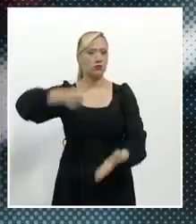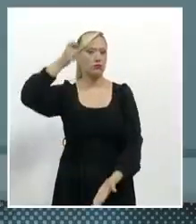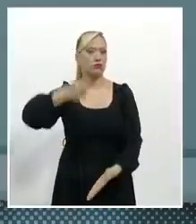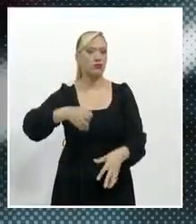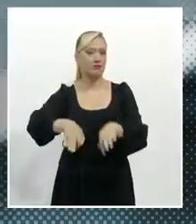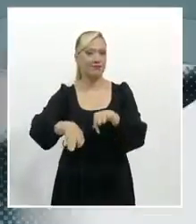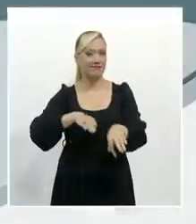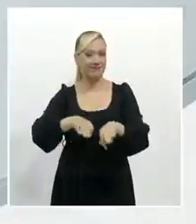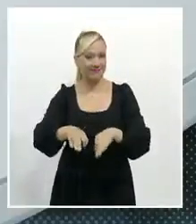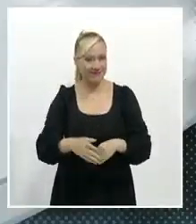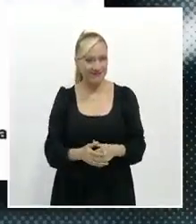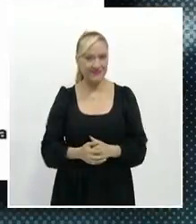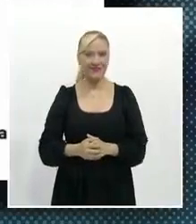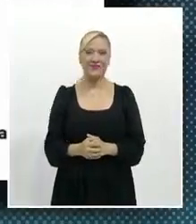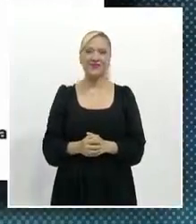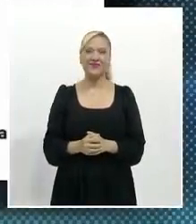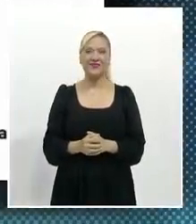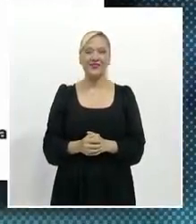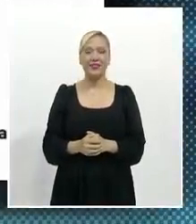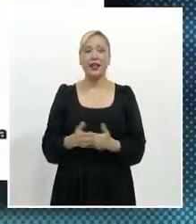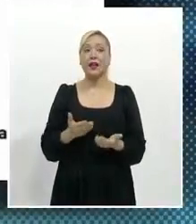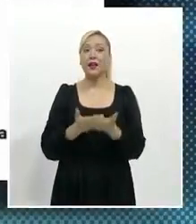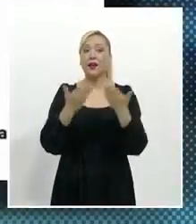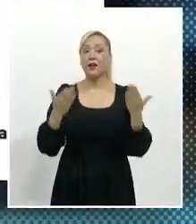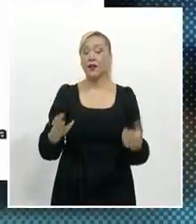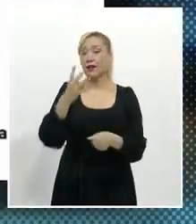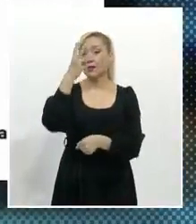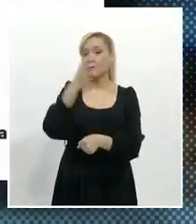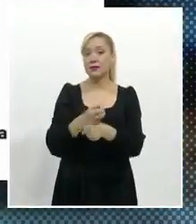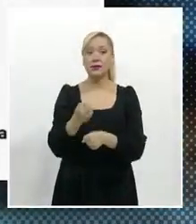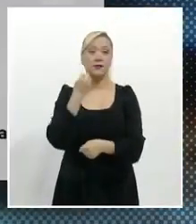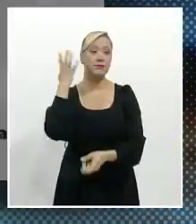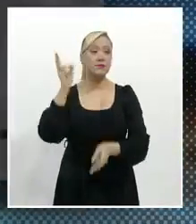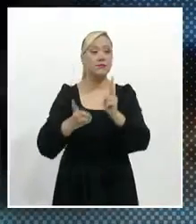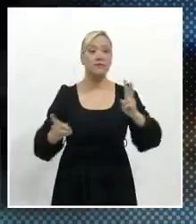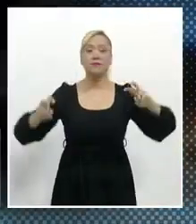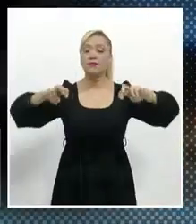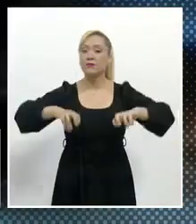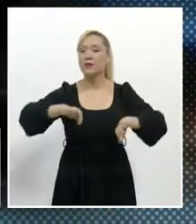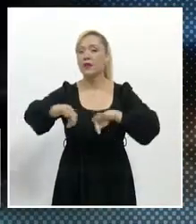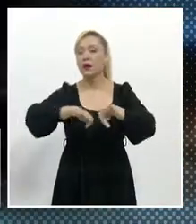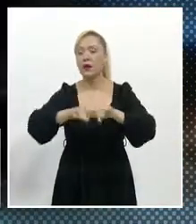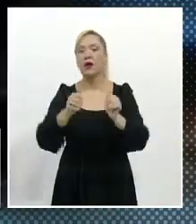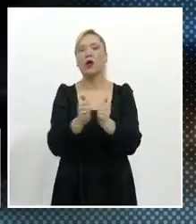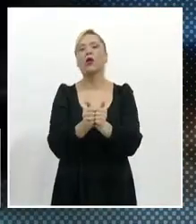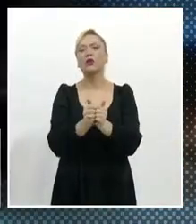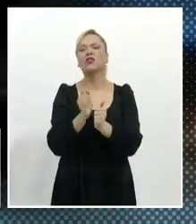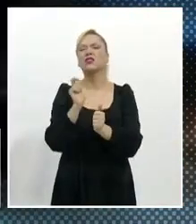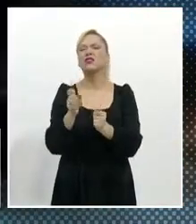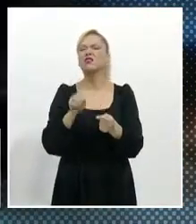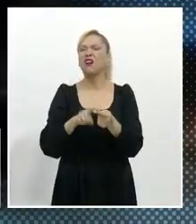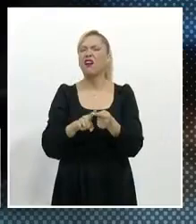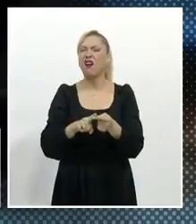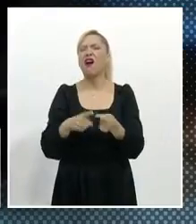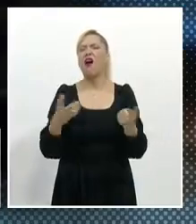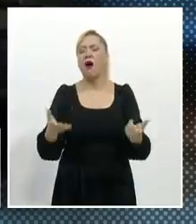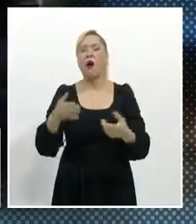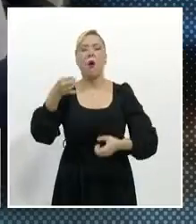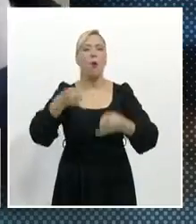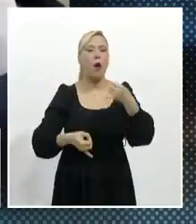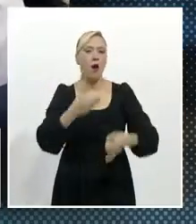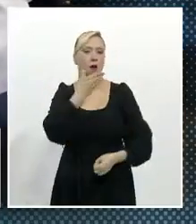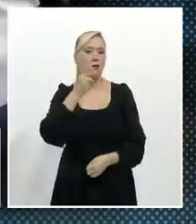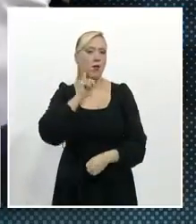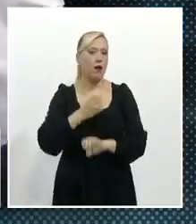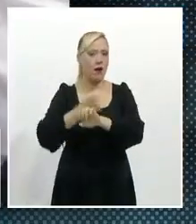justicia. Se llevó a cabo el tercer conversatorio de trabajo con juezas y jueces del Poder Judicial del Estado de México